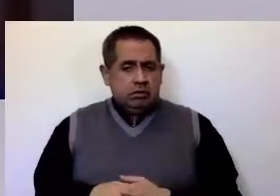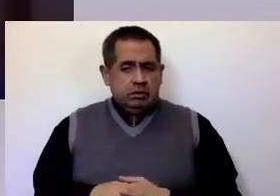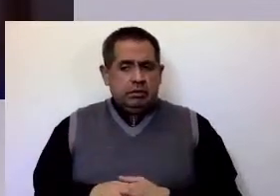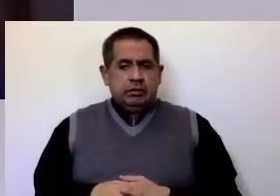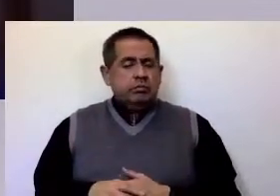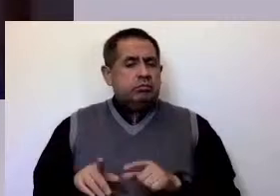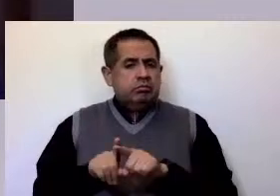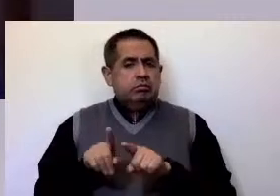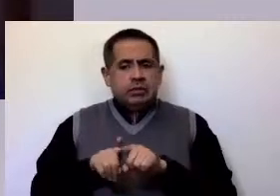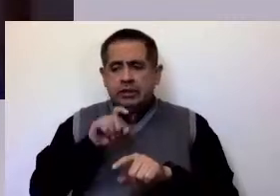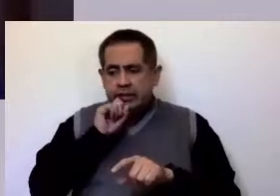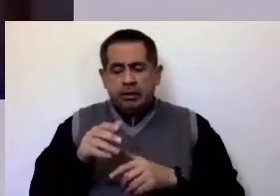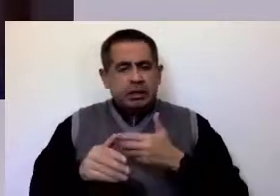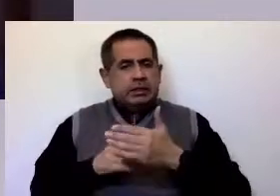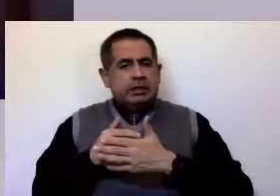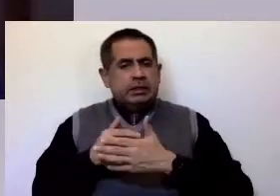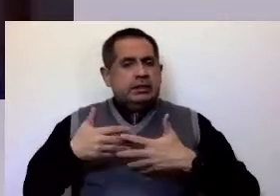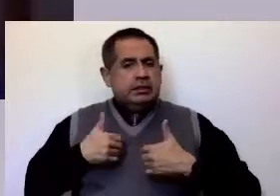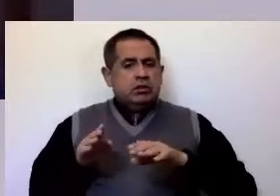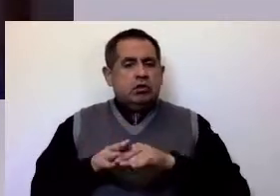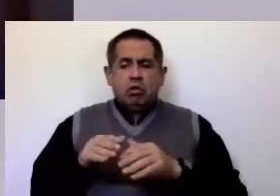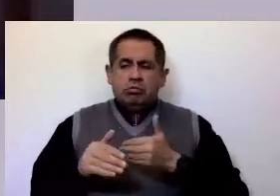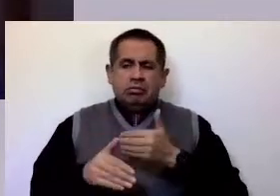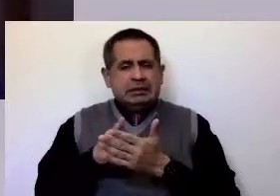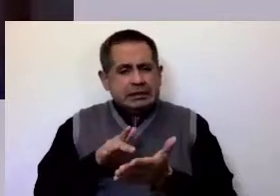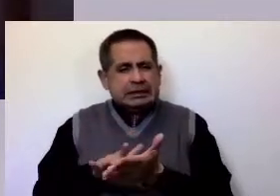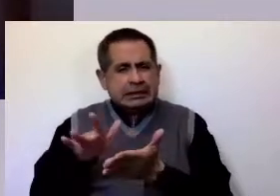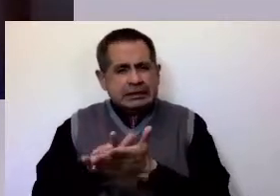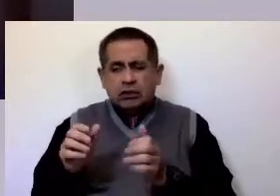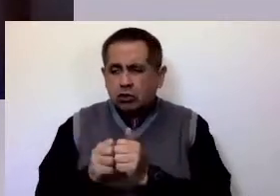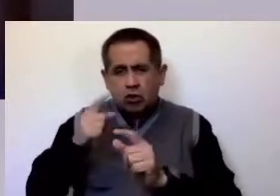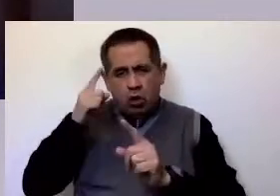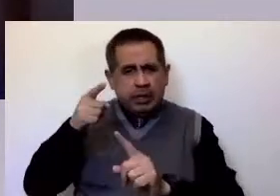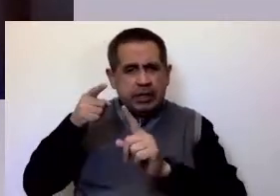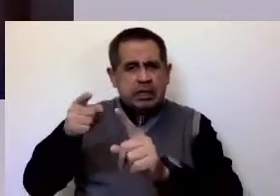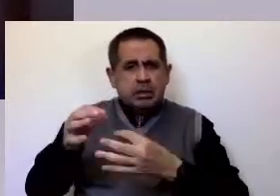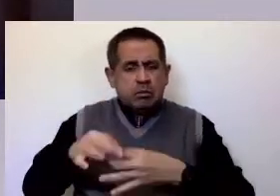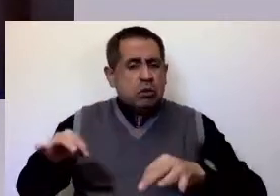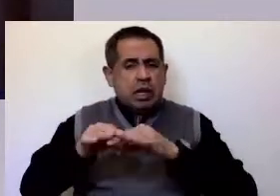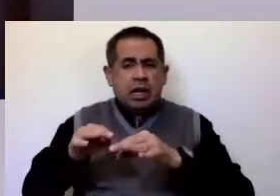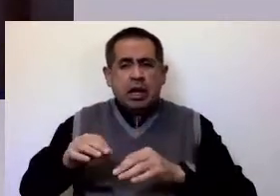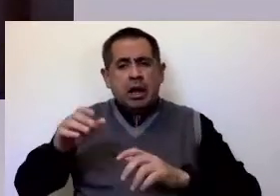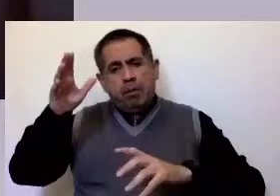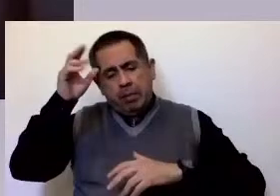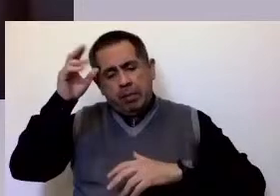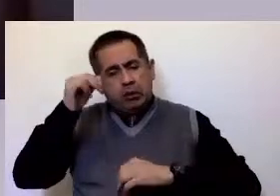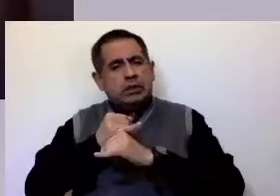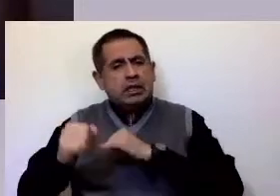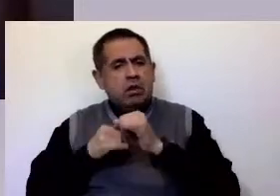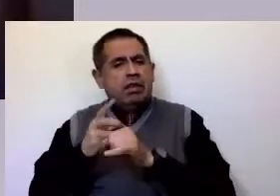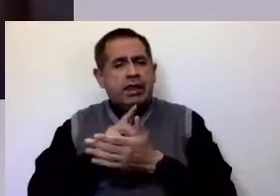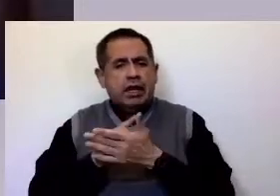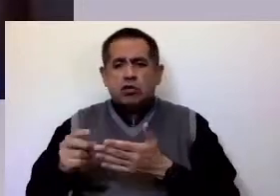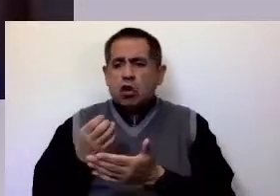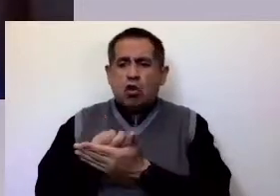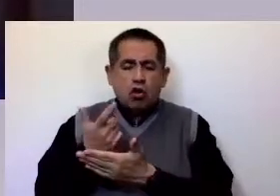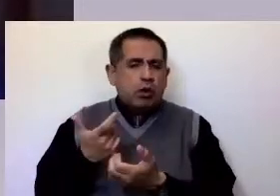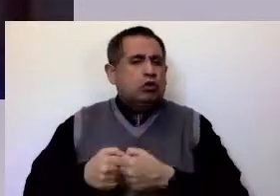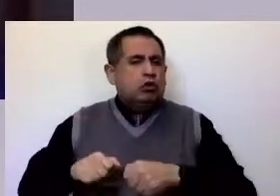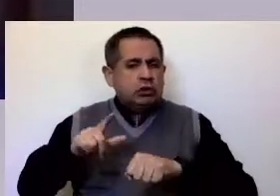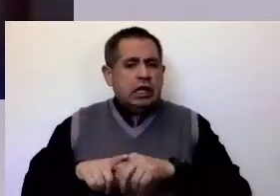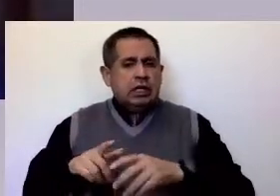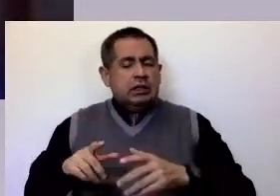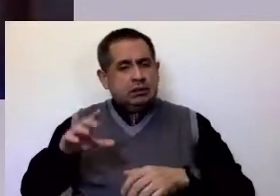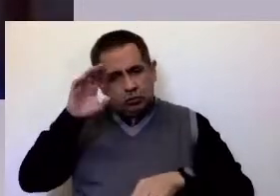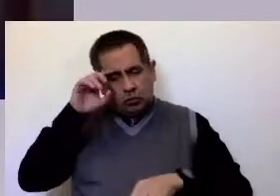igualmente desentendida vinculando el plan con el objetivo principal del pacto internacional de derechos económicos y sociales y culturales